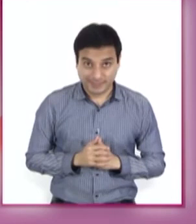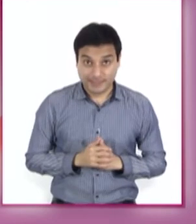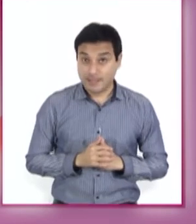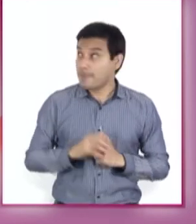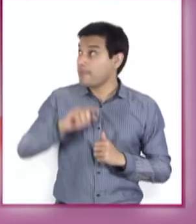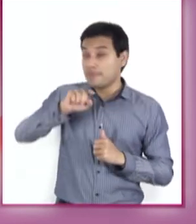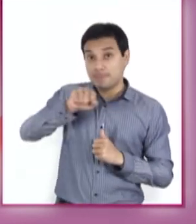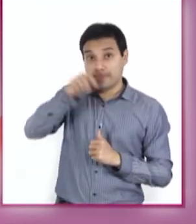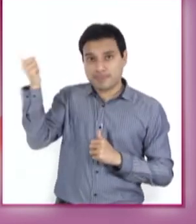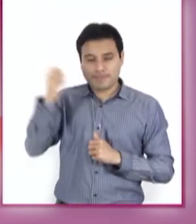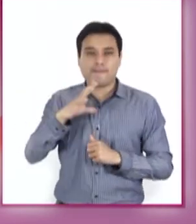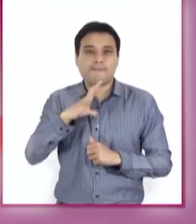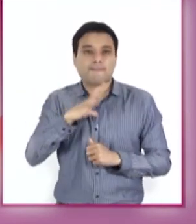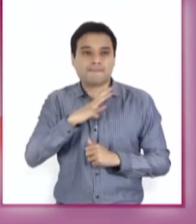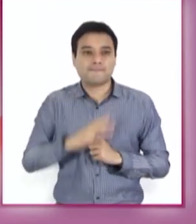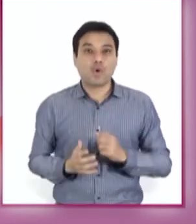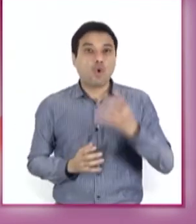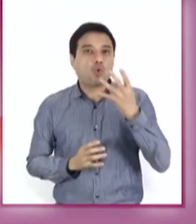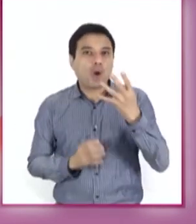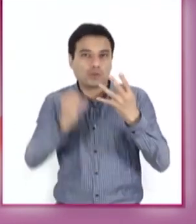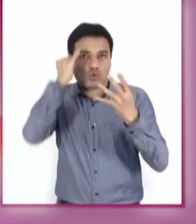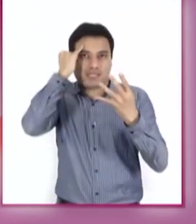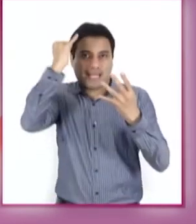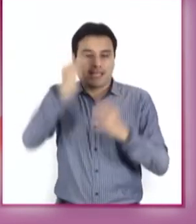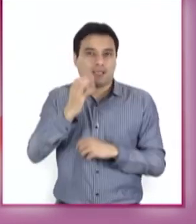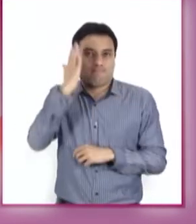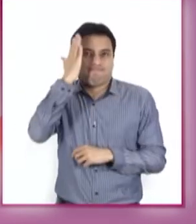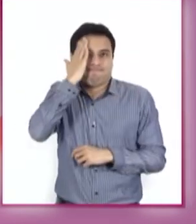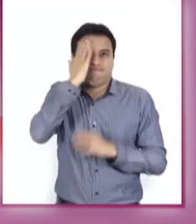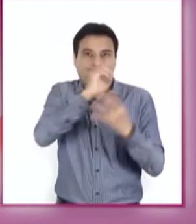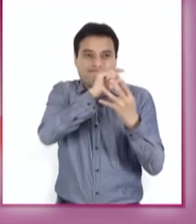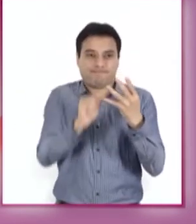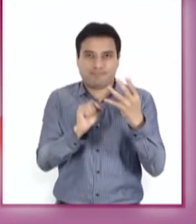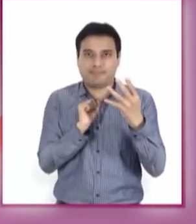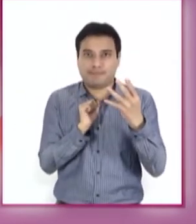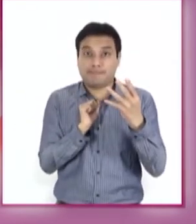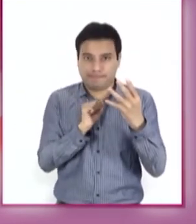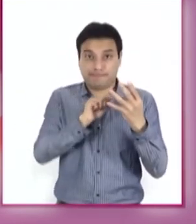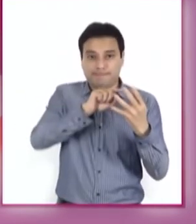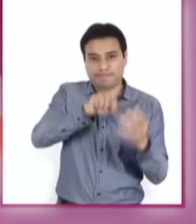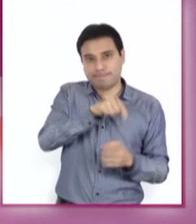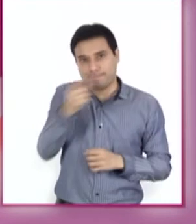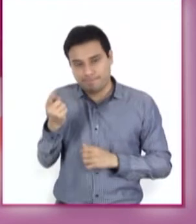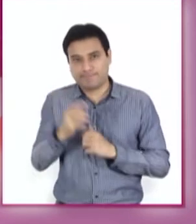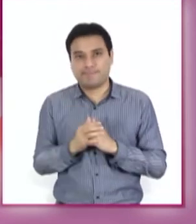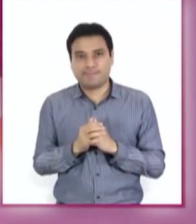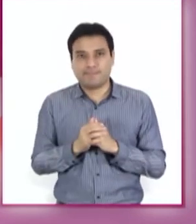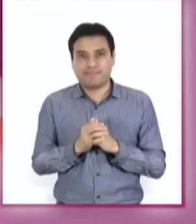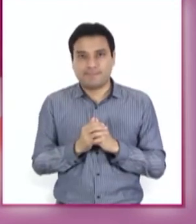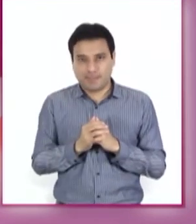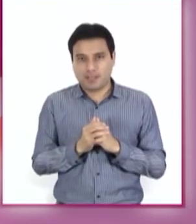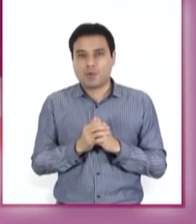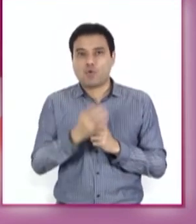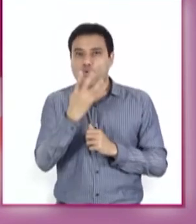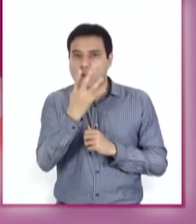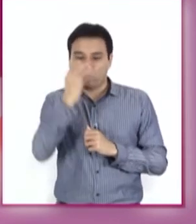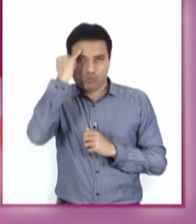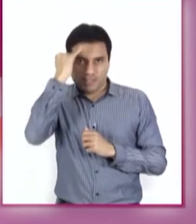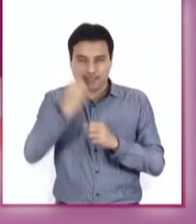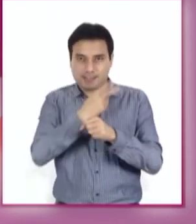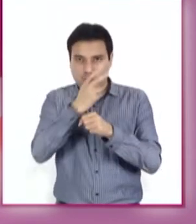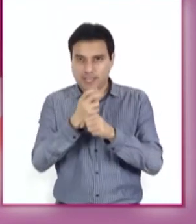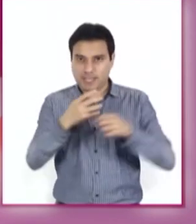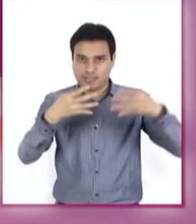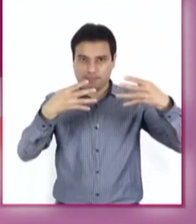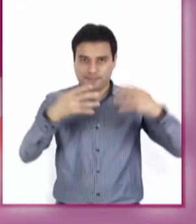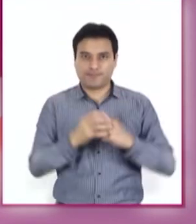pantalla encontramos 4 ideas primarias o principales y del lado derecho 4 ideas secundarias.